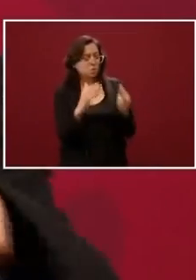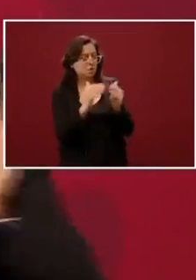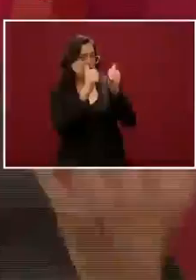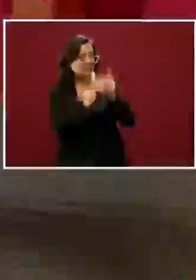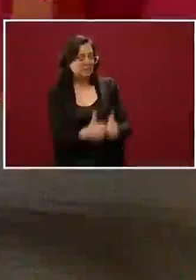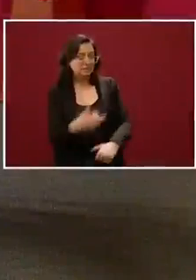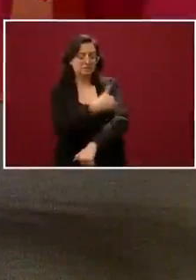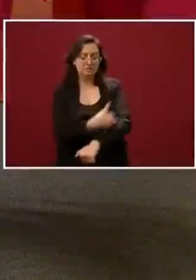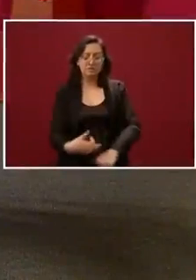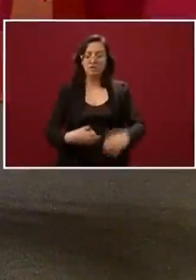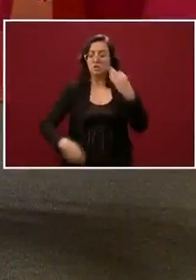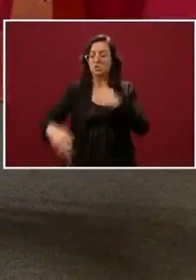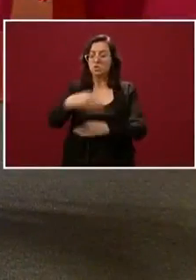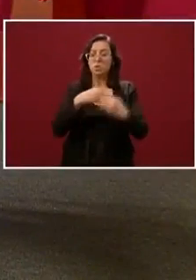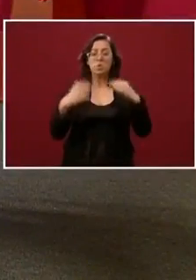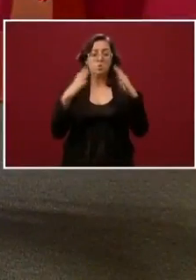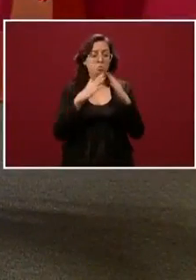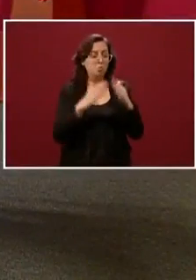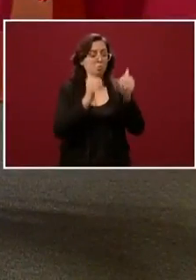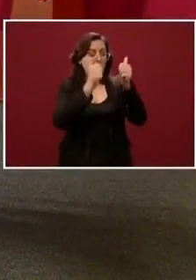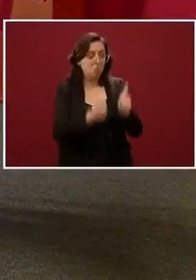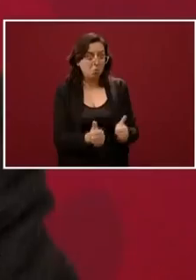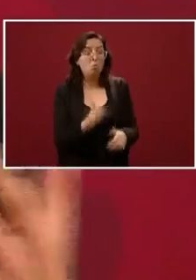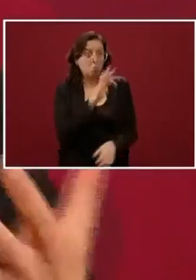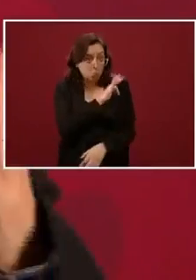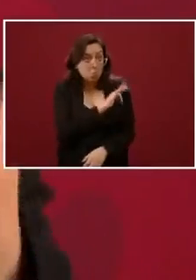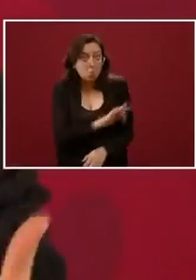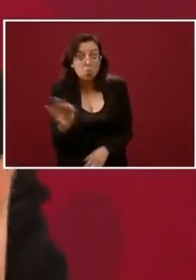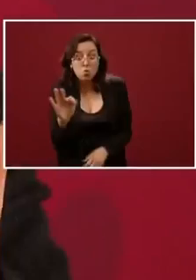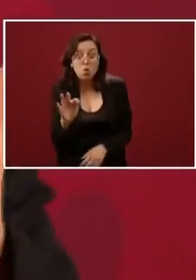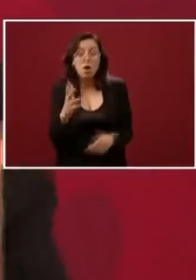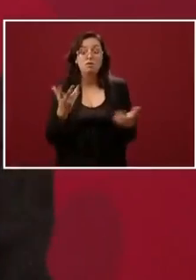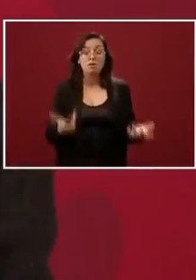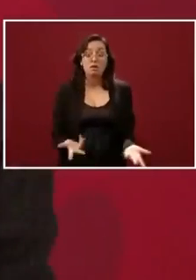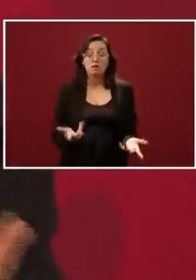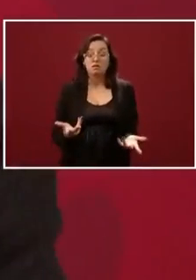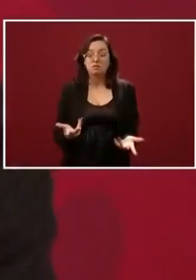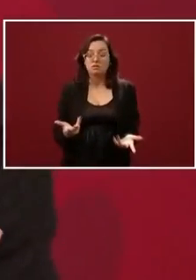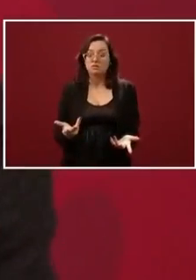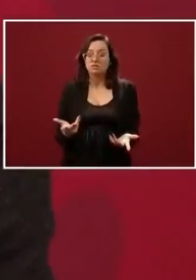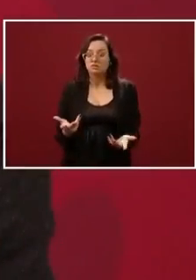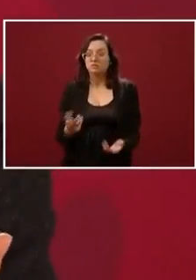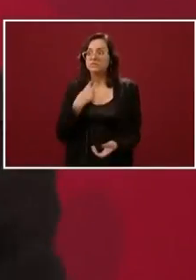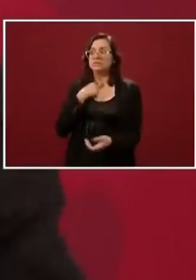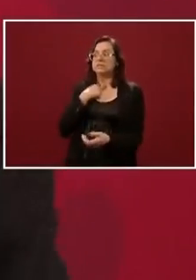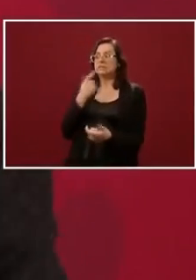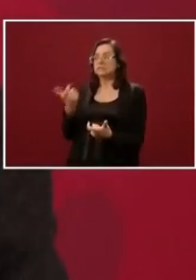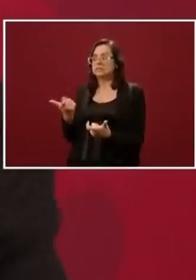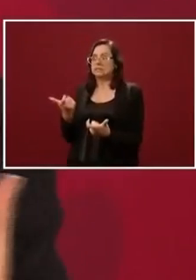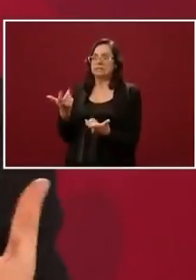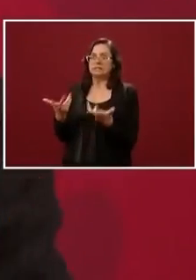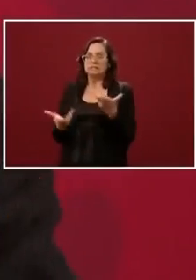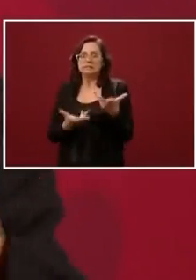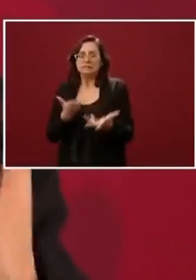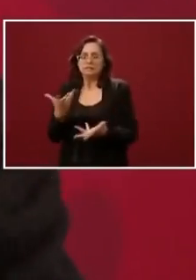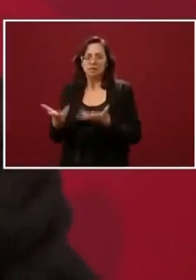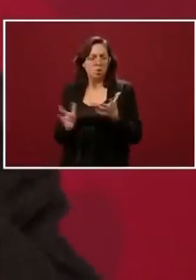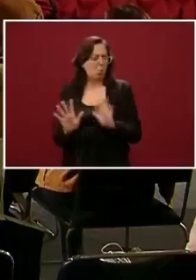si nos quedamos en casa todos, hasta donde sea posible, sin afectar importantemente nuestra